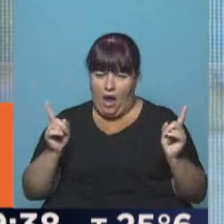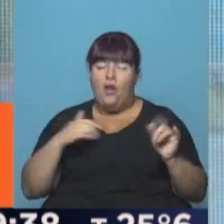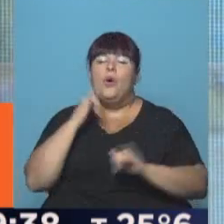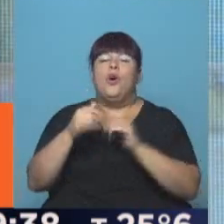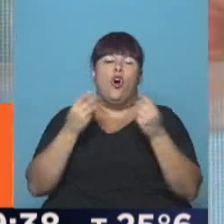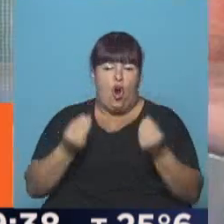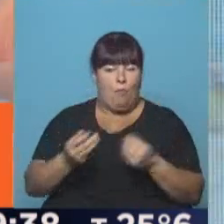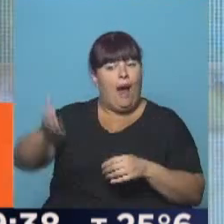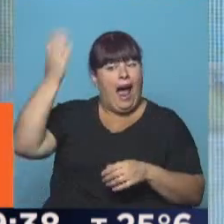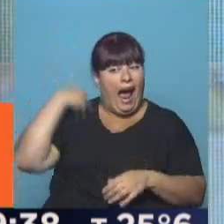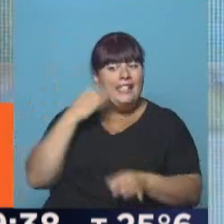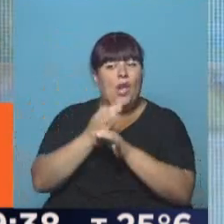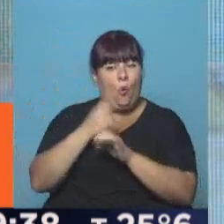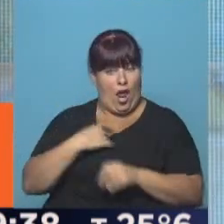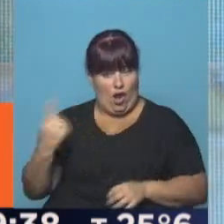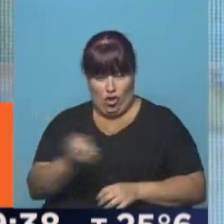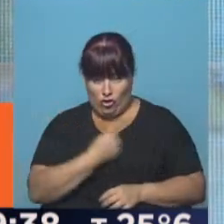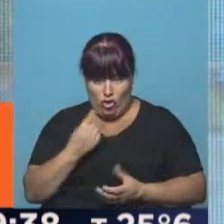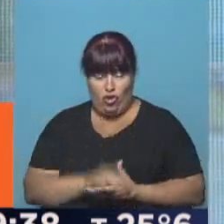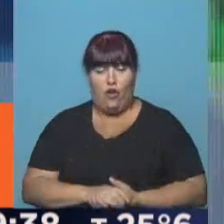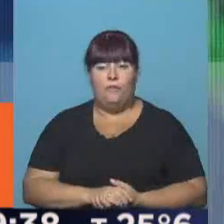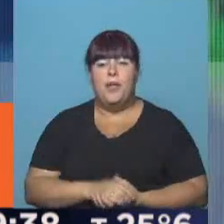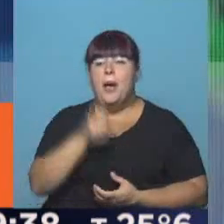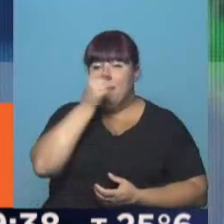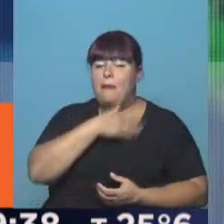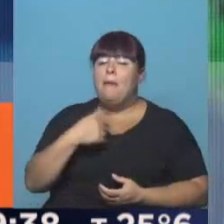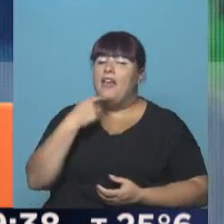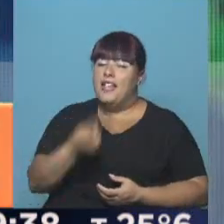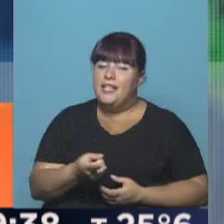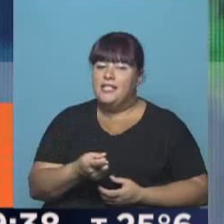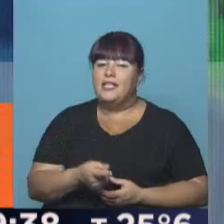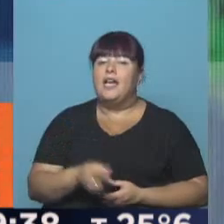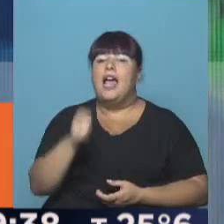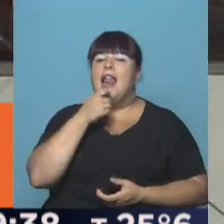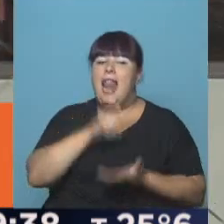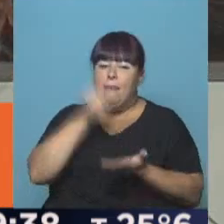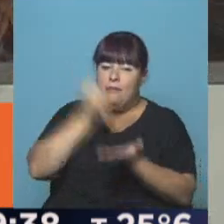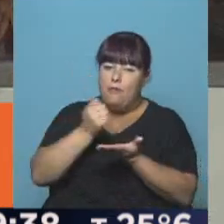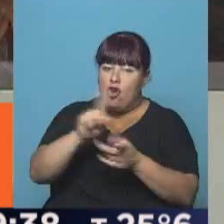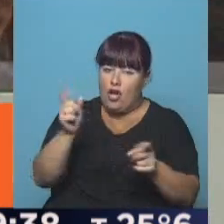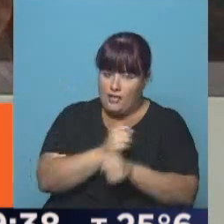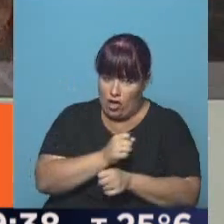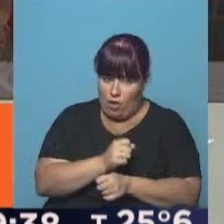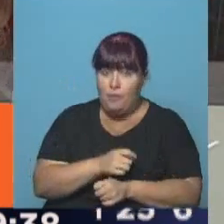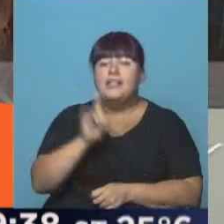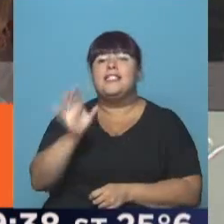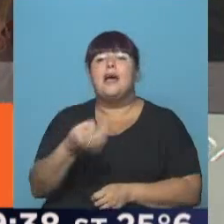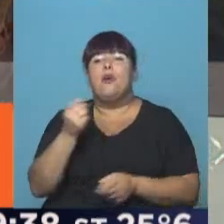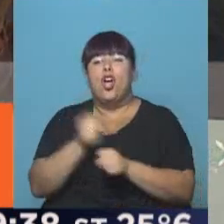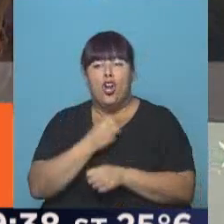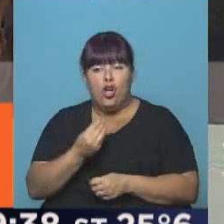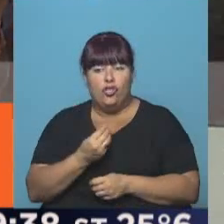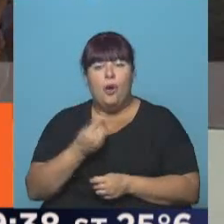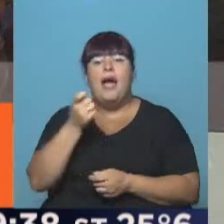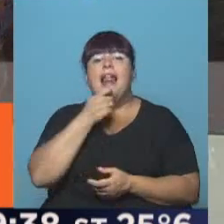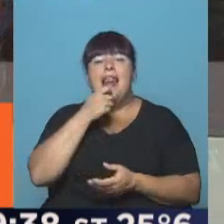quiero decir antes cuando íbamos a la escuela nosotros nuestros padres nos decían no golpe los lápices que se se rompen todos Sí claro porque se rompían